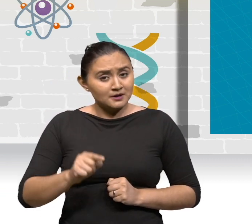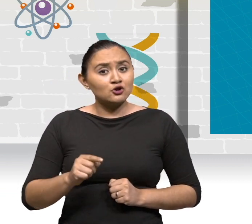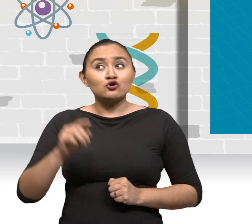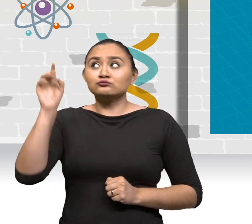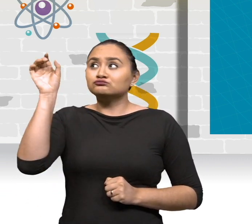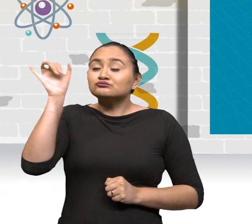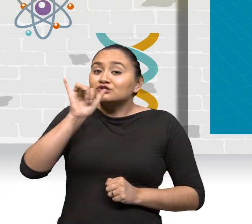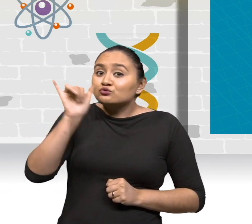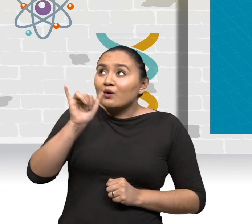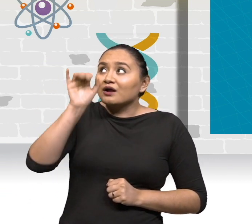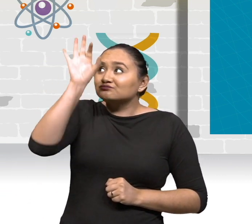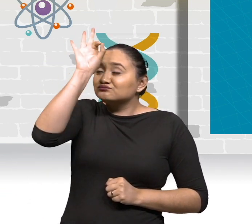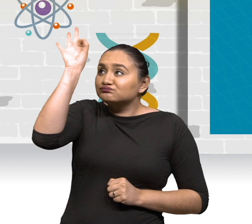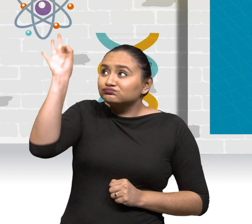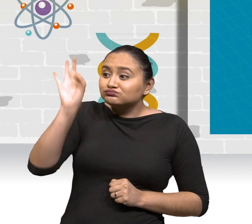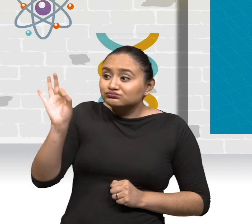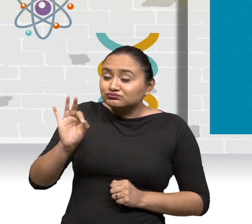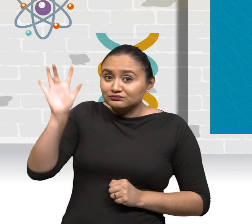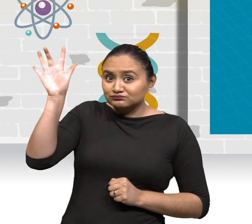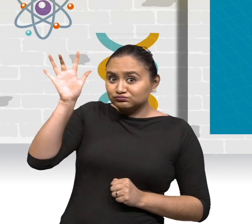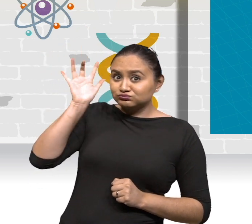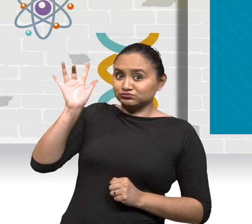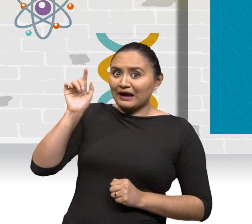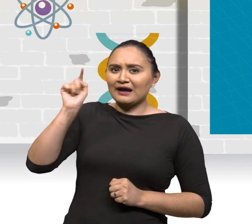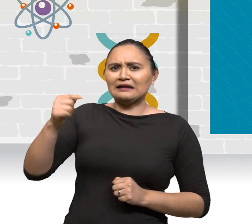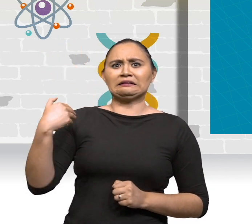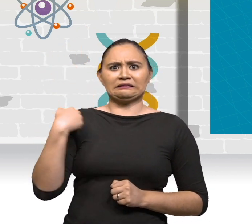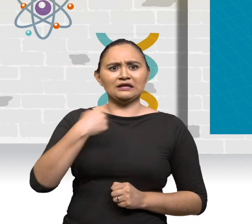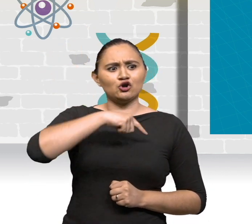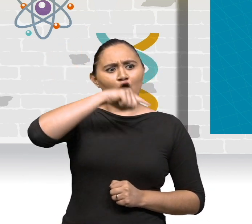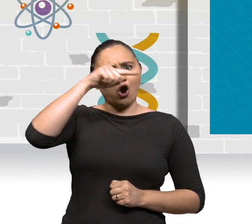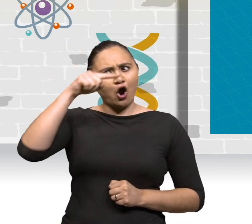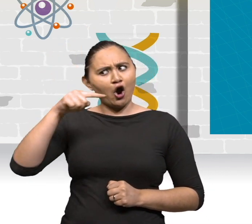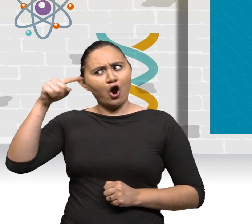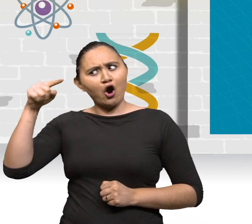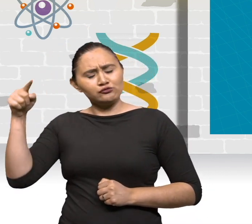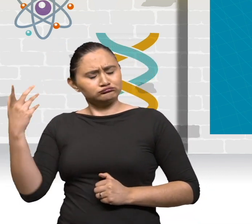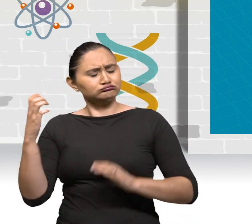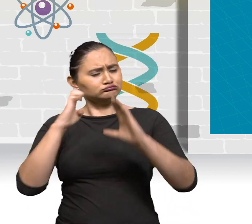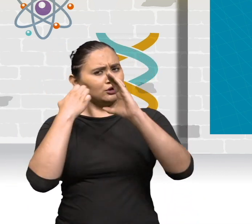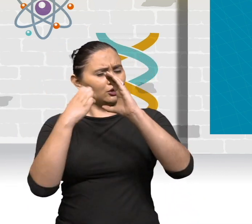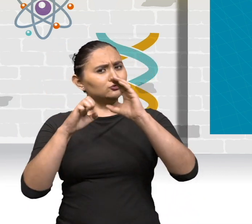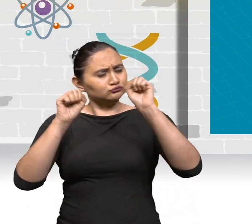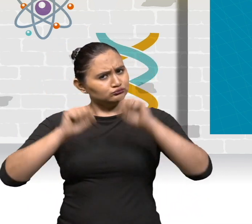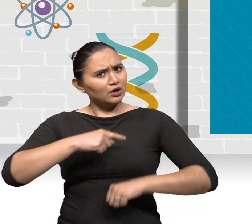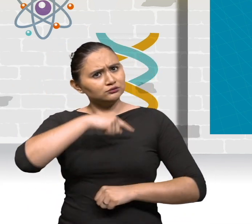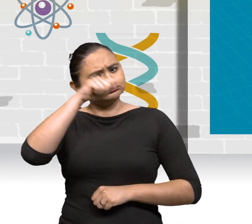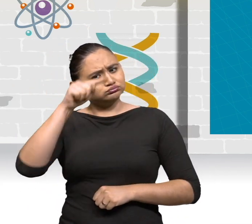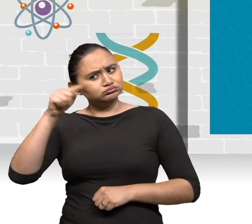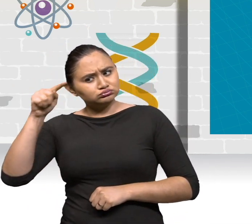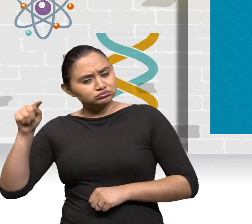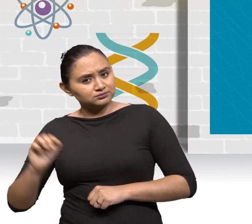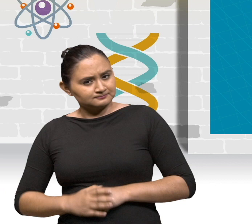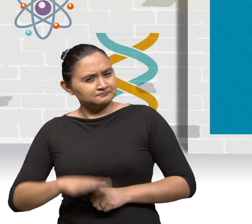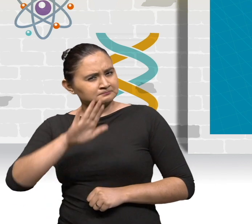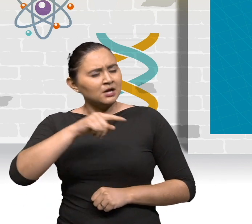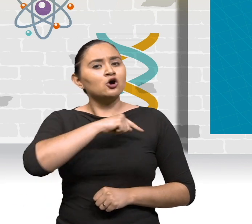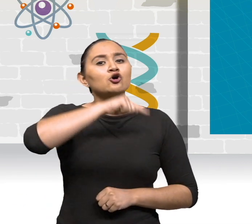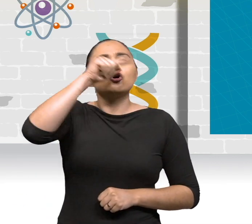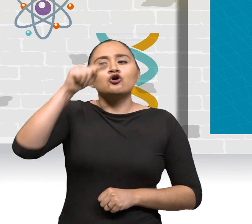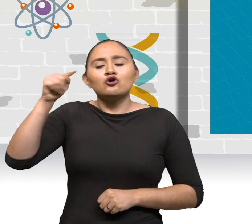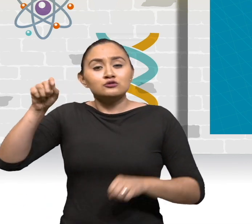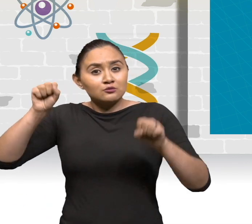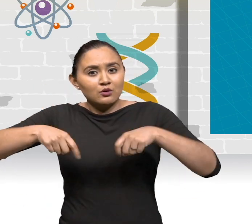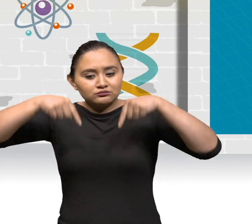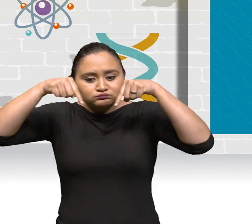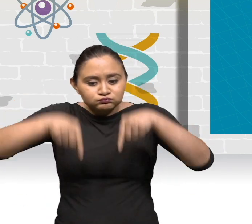luz el electrón tenía características de onda así dual se refiere al comportamiento de partículas y onda pero una onda no puede